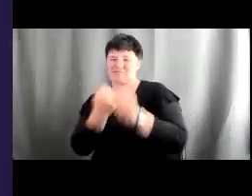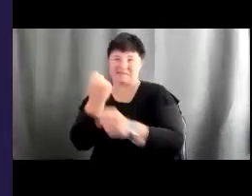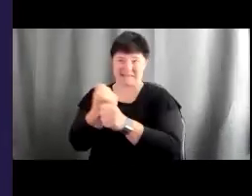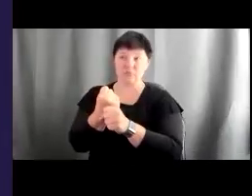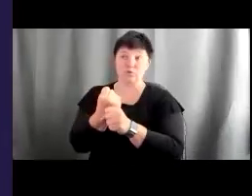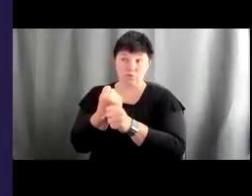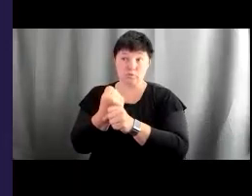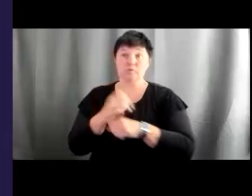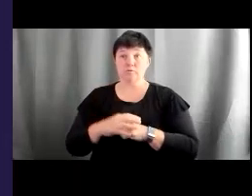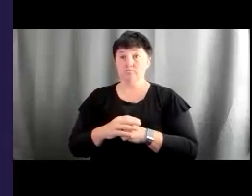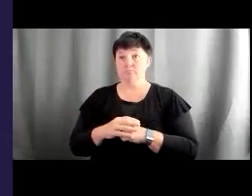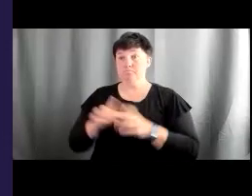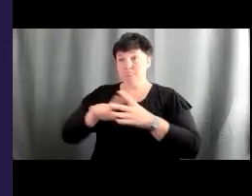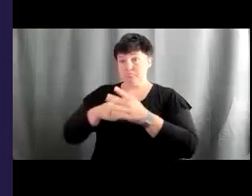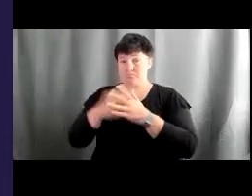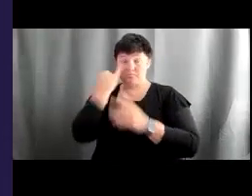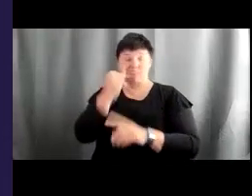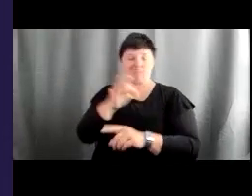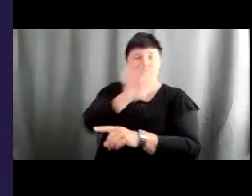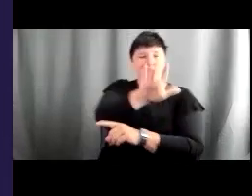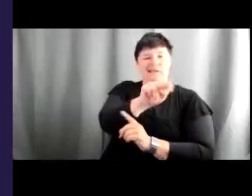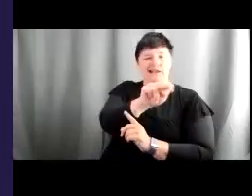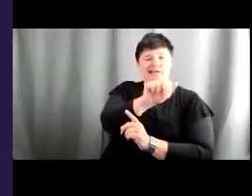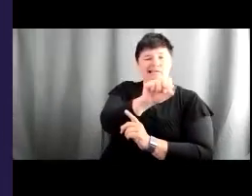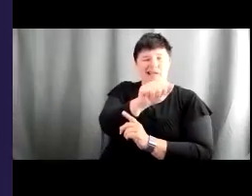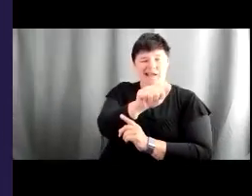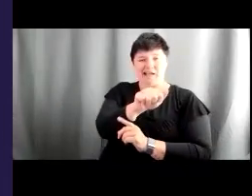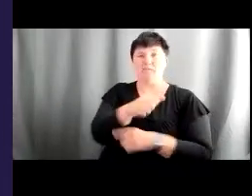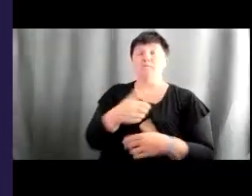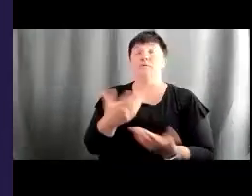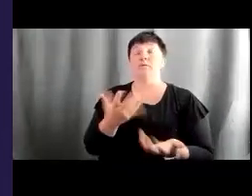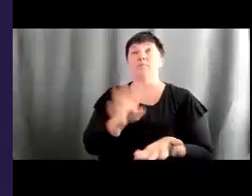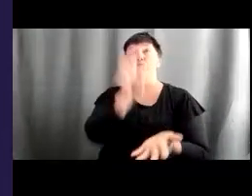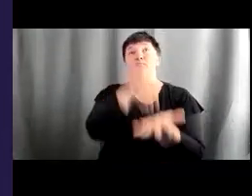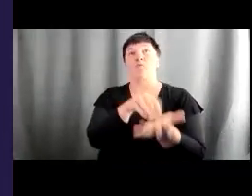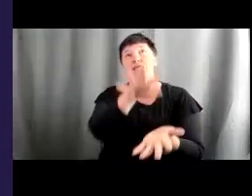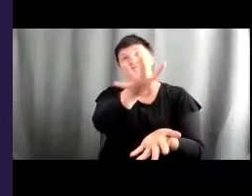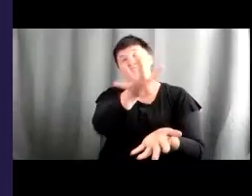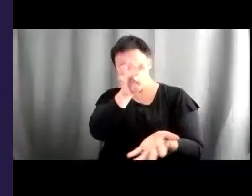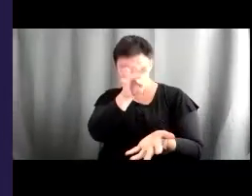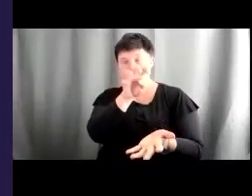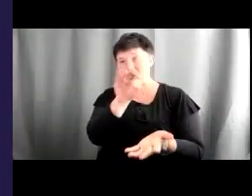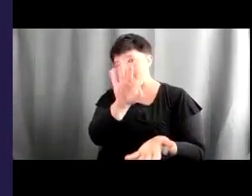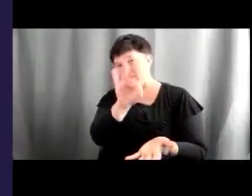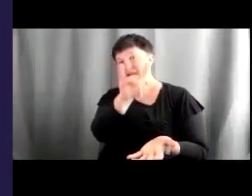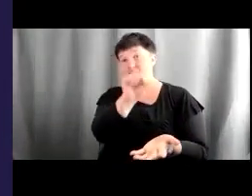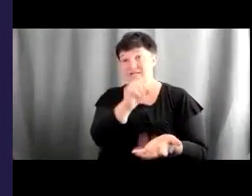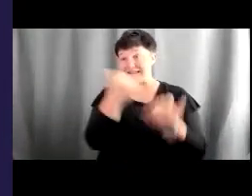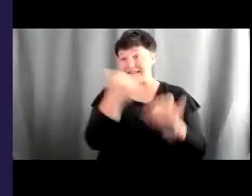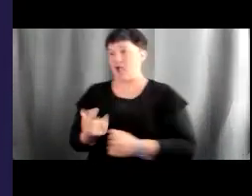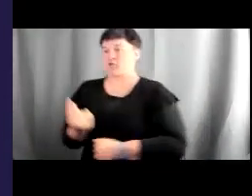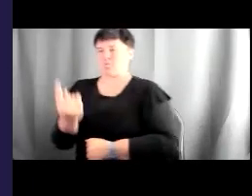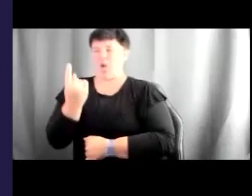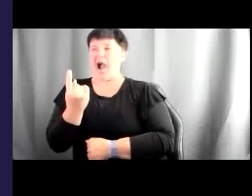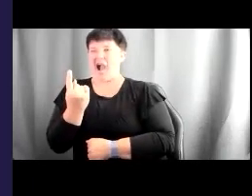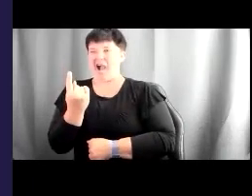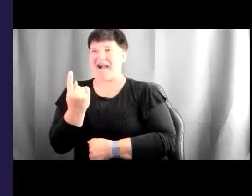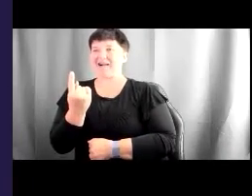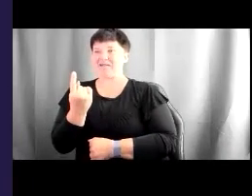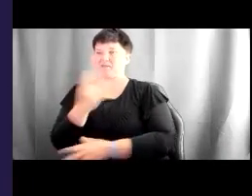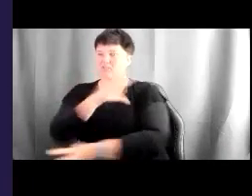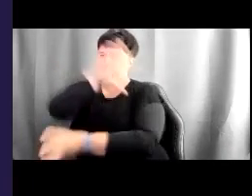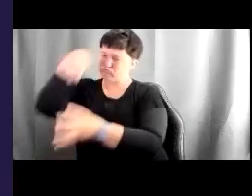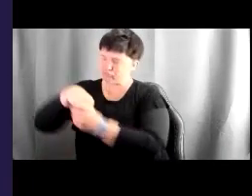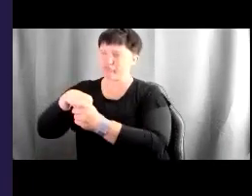Y originalmente, si nos íbamos a la NASA, tendríamos que conseguir unos 4.400 archivos para hacerlo. Ahora solo tenemos un archivo que